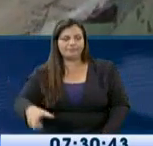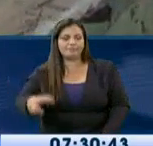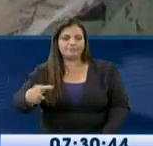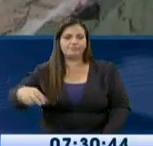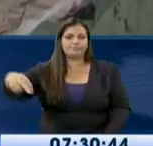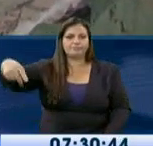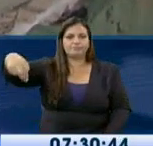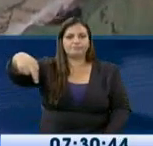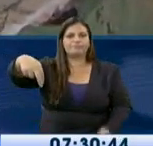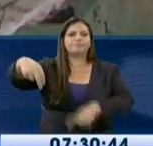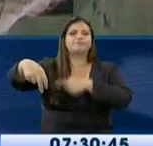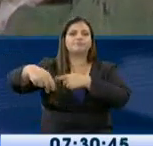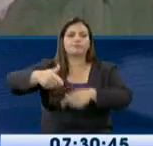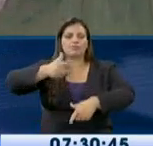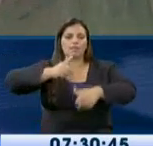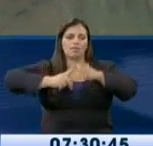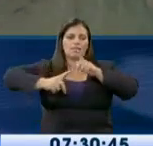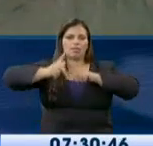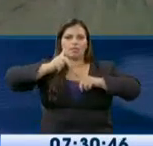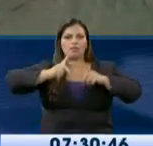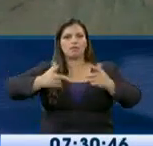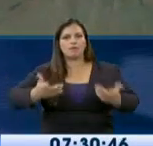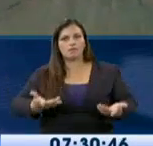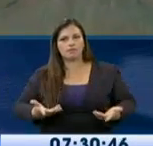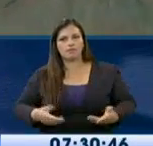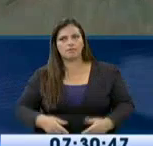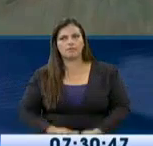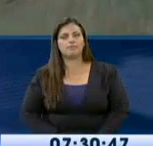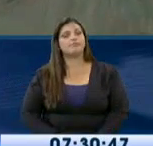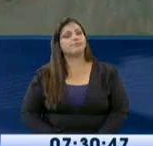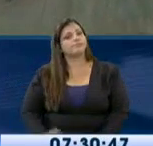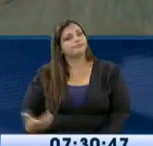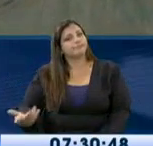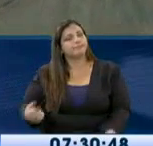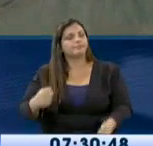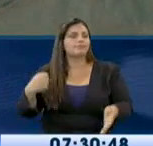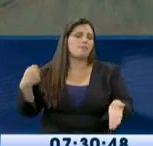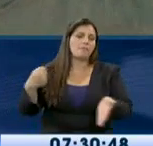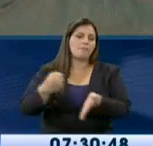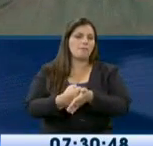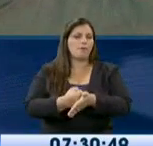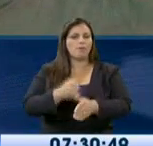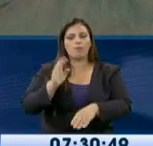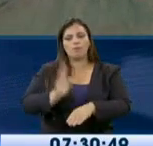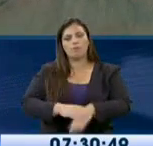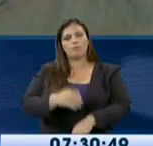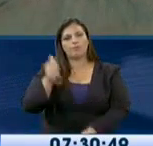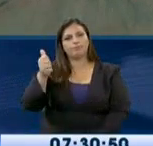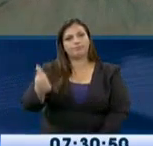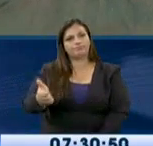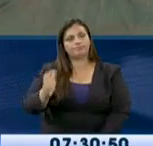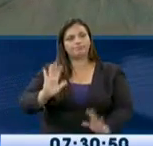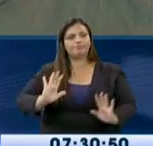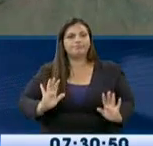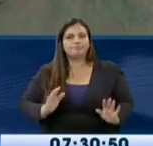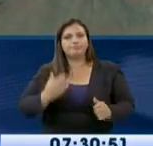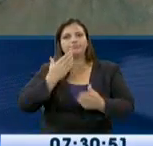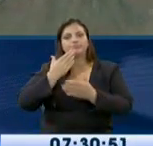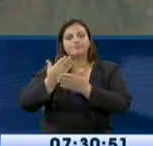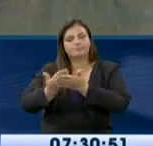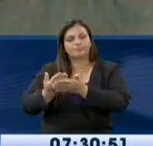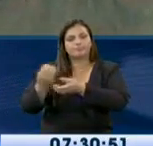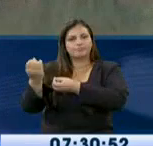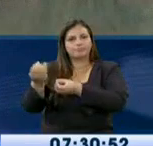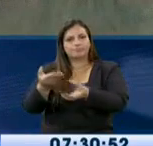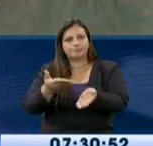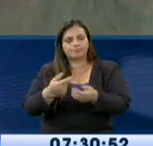era el que iba presumiblemente borracho. También provocan accidentes y muertes lamentables. Gracias por la aclaración del tema.